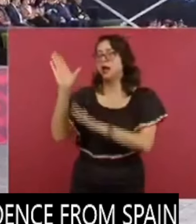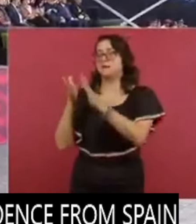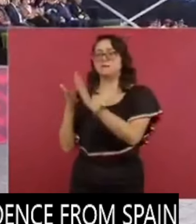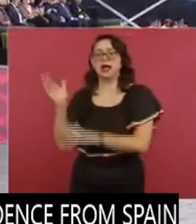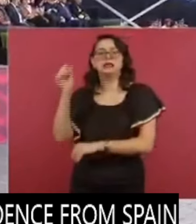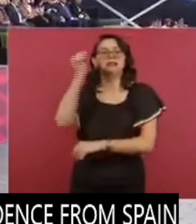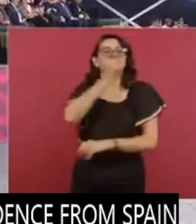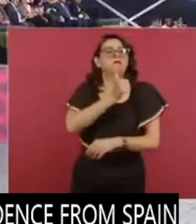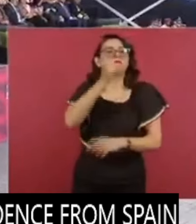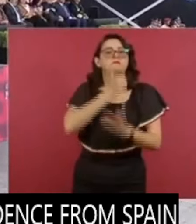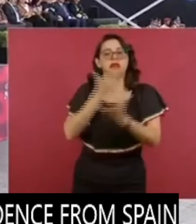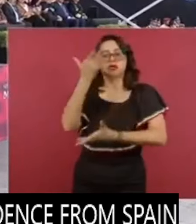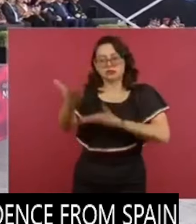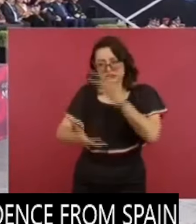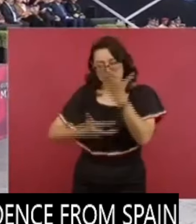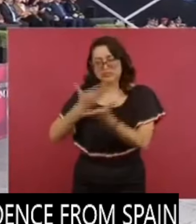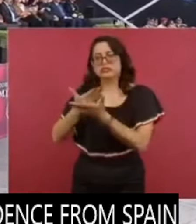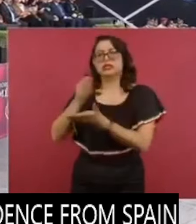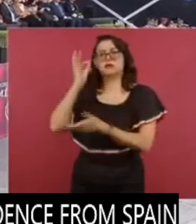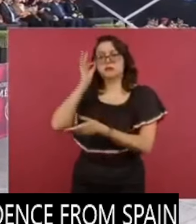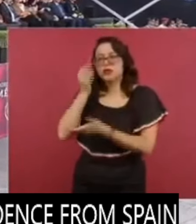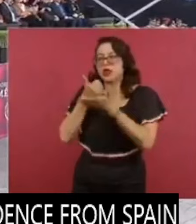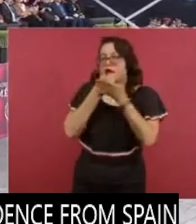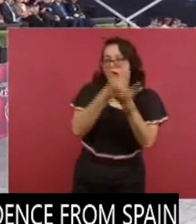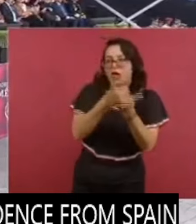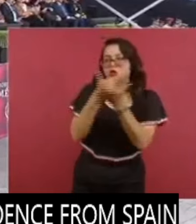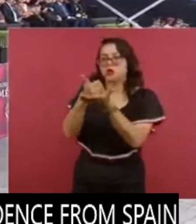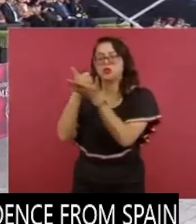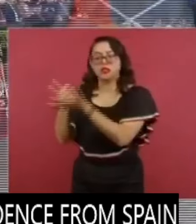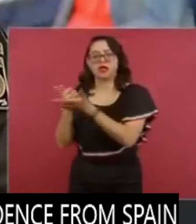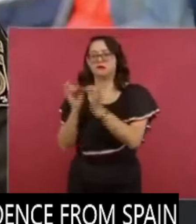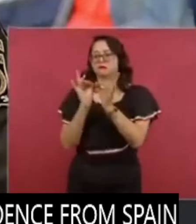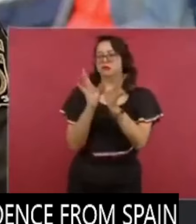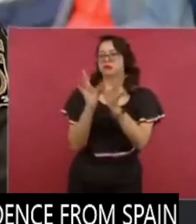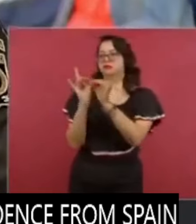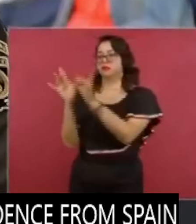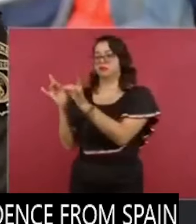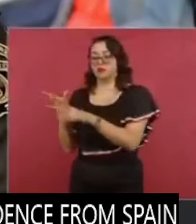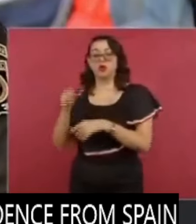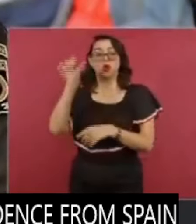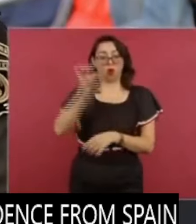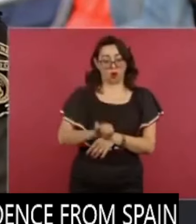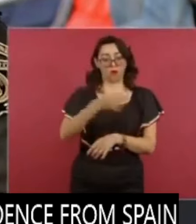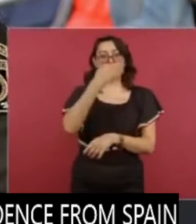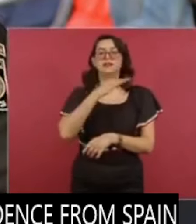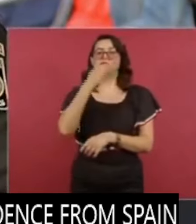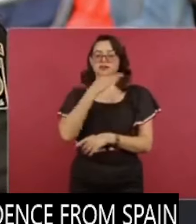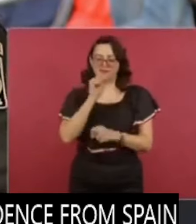también en cada celebración como esta que nos une a todos como mexicanos.